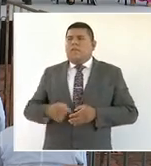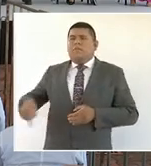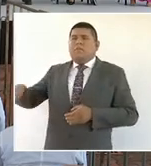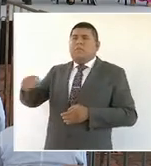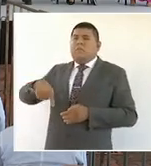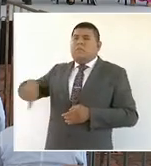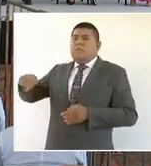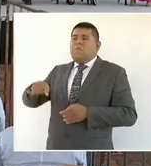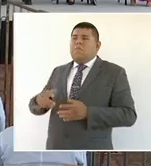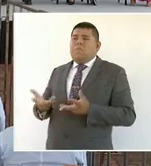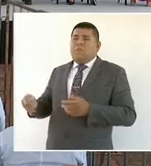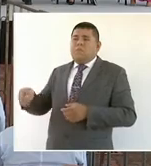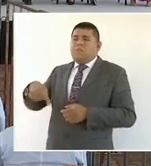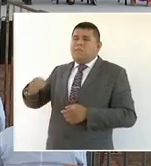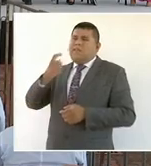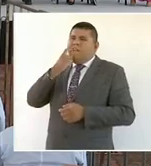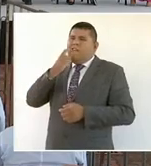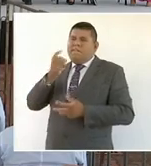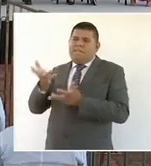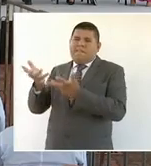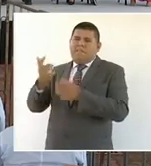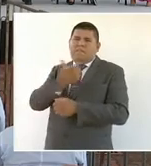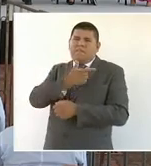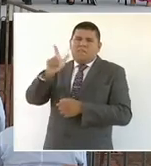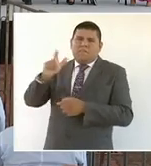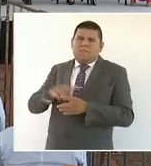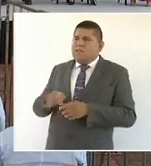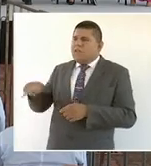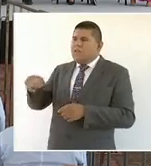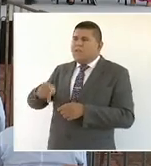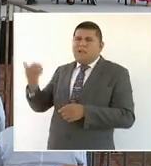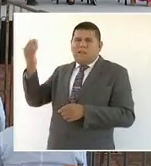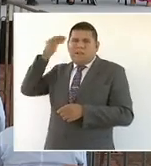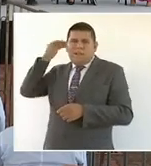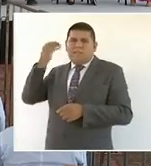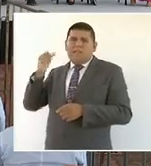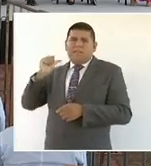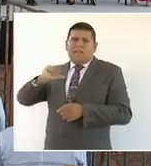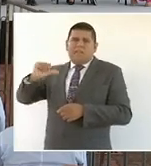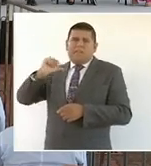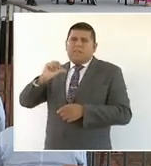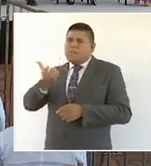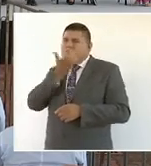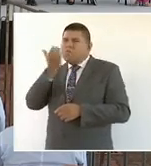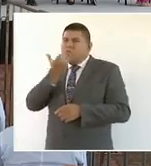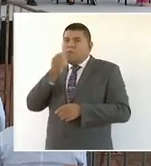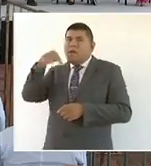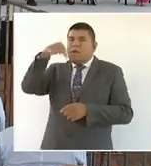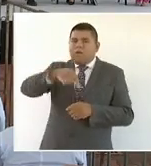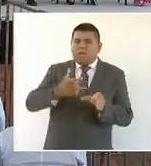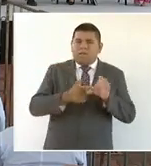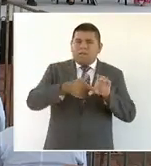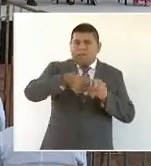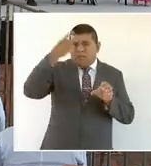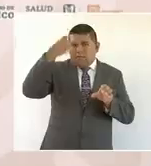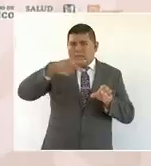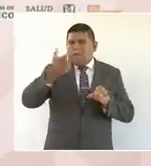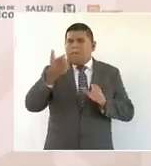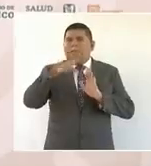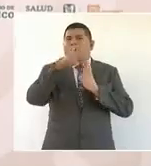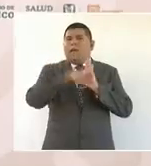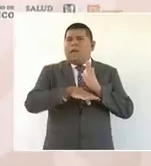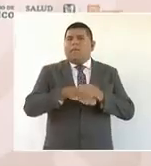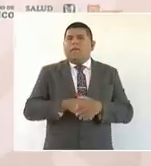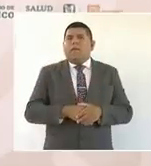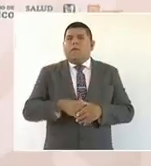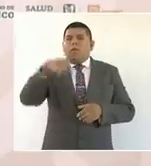los fachos, a los conservadores, la gasolina en México es más barata